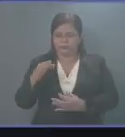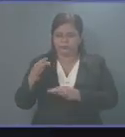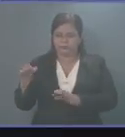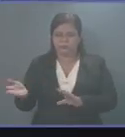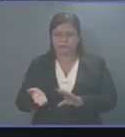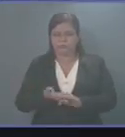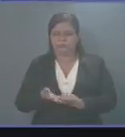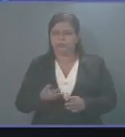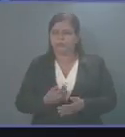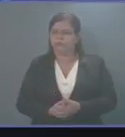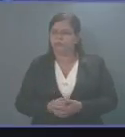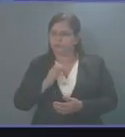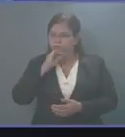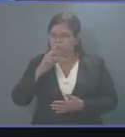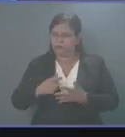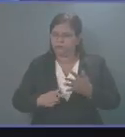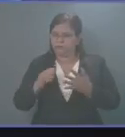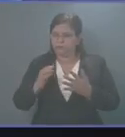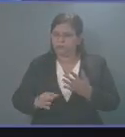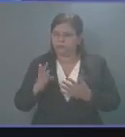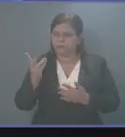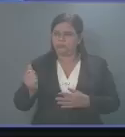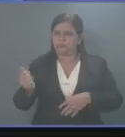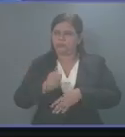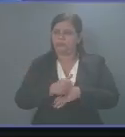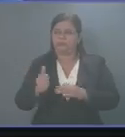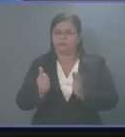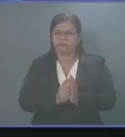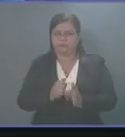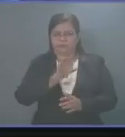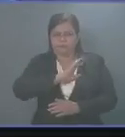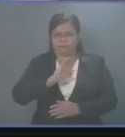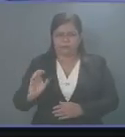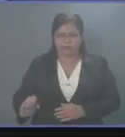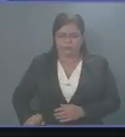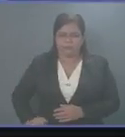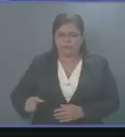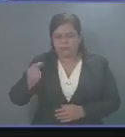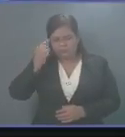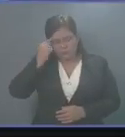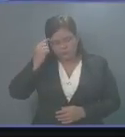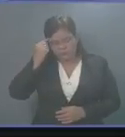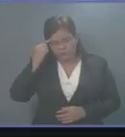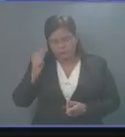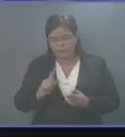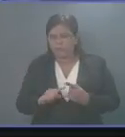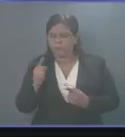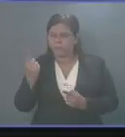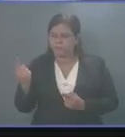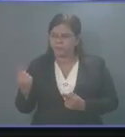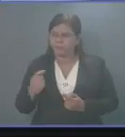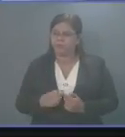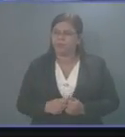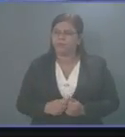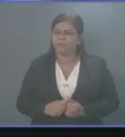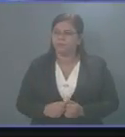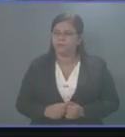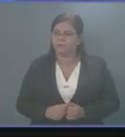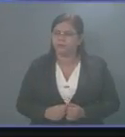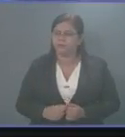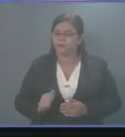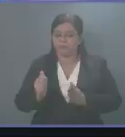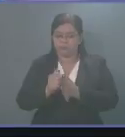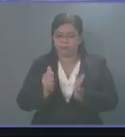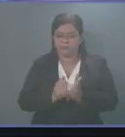legislativo, decreto número. La Asamblea Legislativa de la República de El Salvador, considerando, 1, que